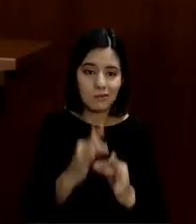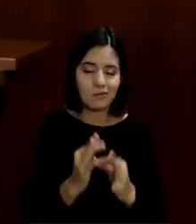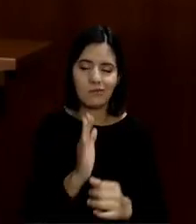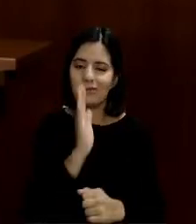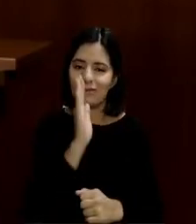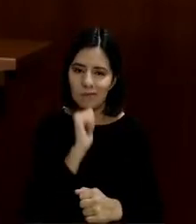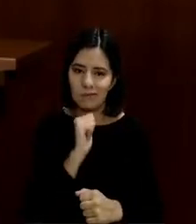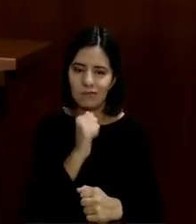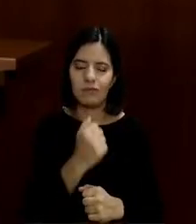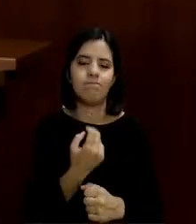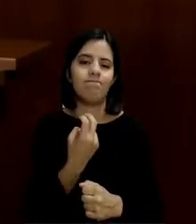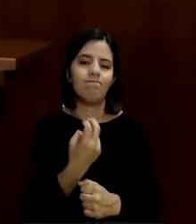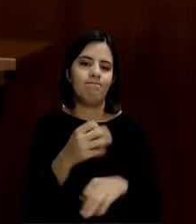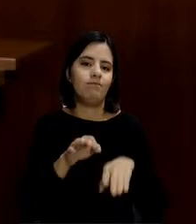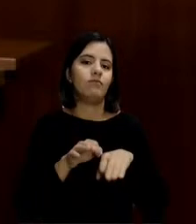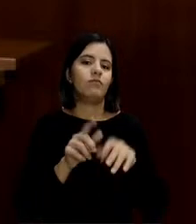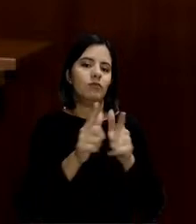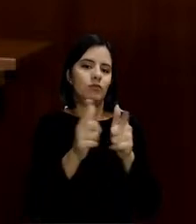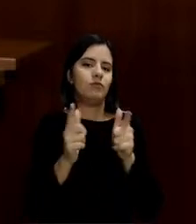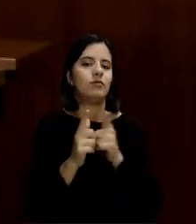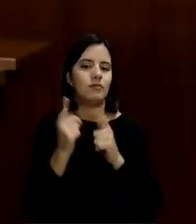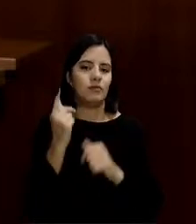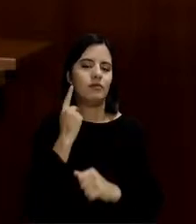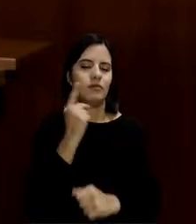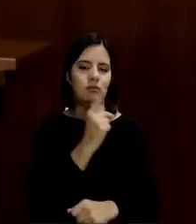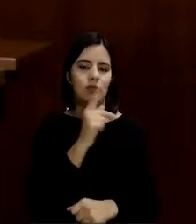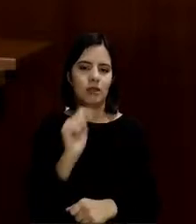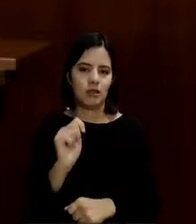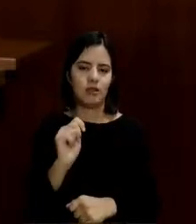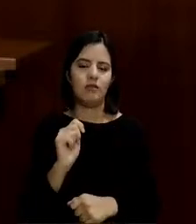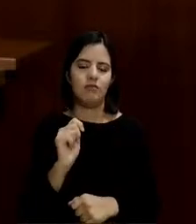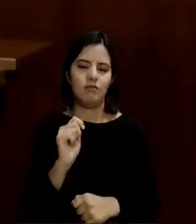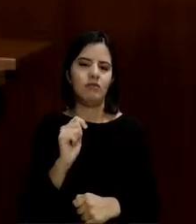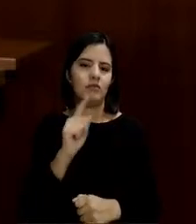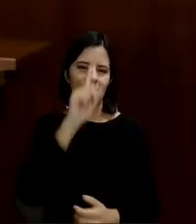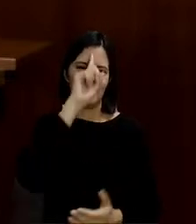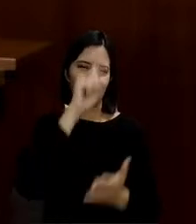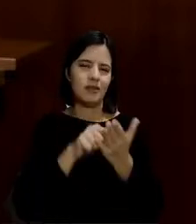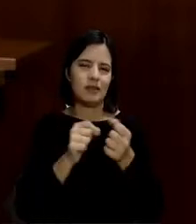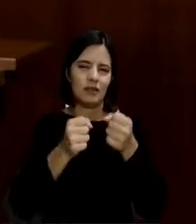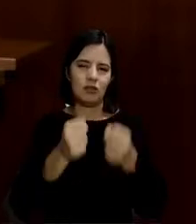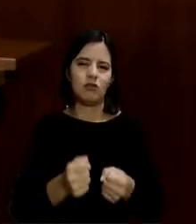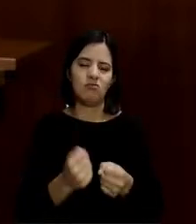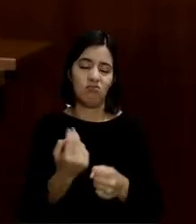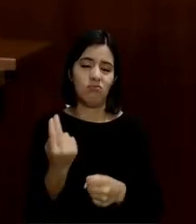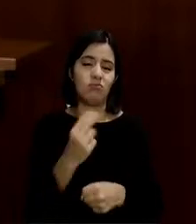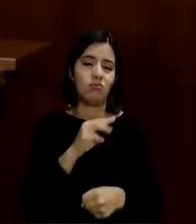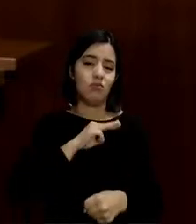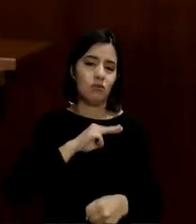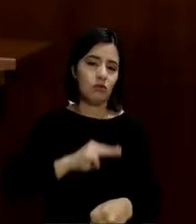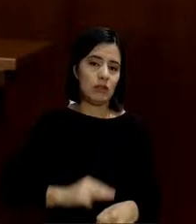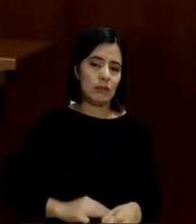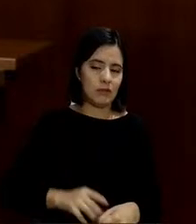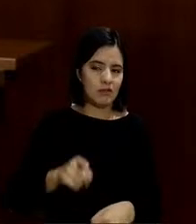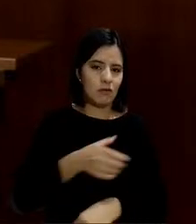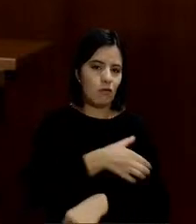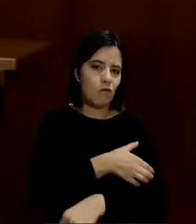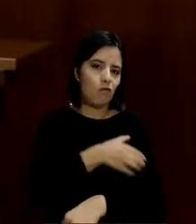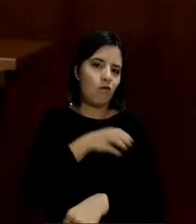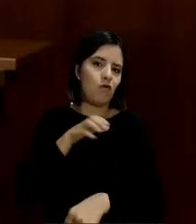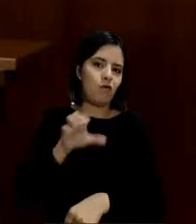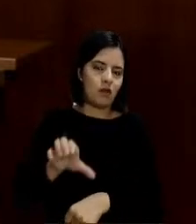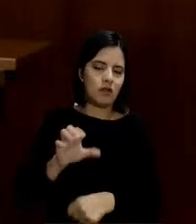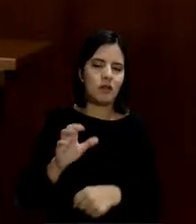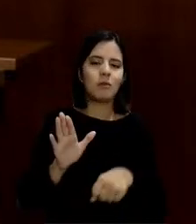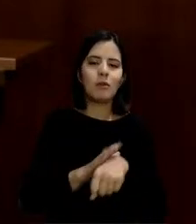Trabajo estamos convencidos de fortalecer los gobiernos municipales, que son los más cercanos a la